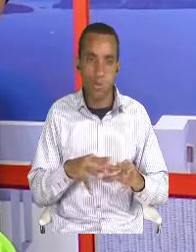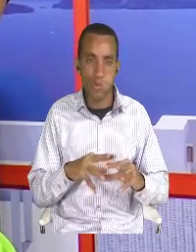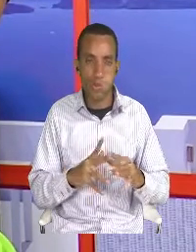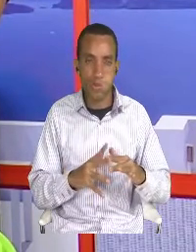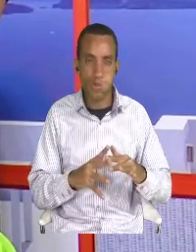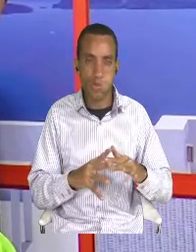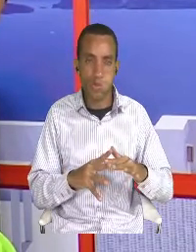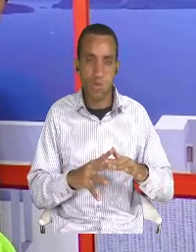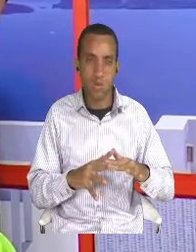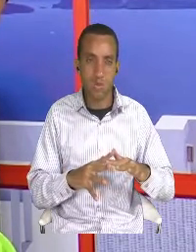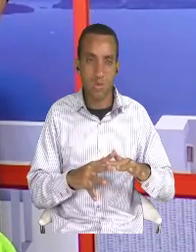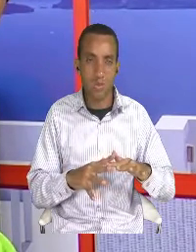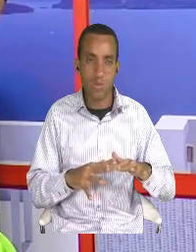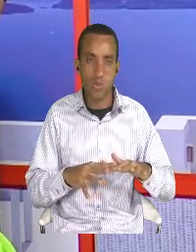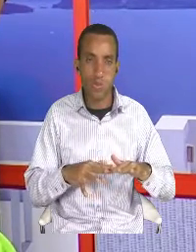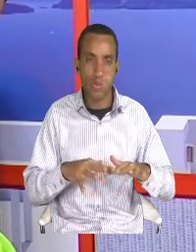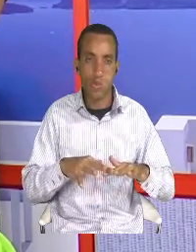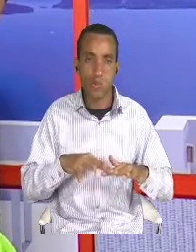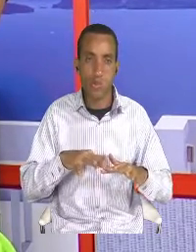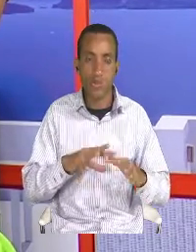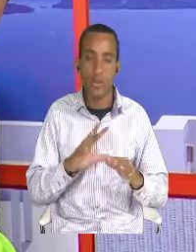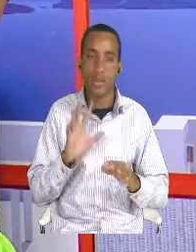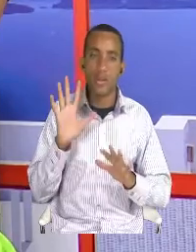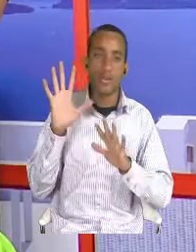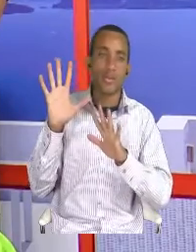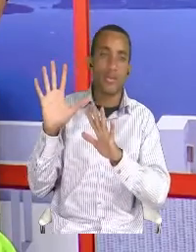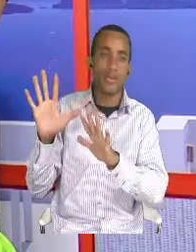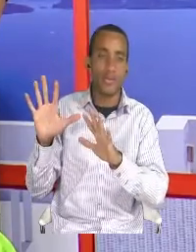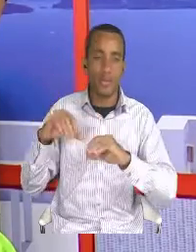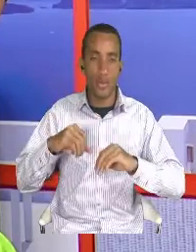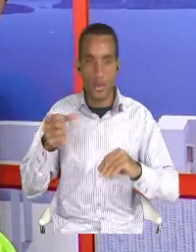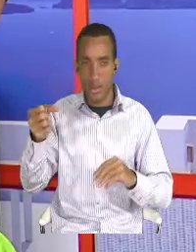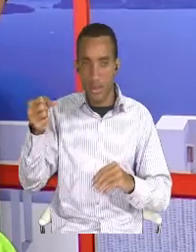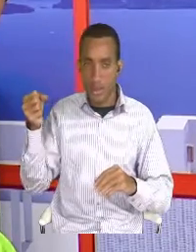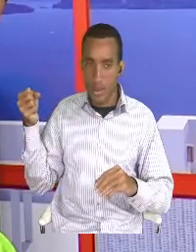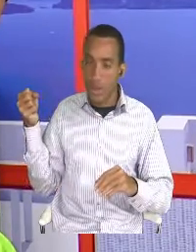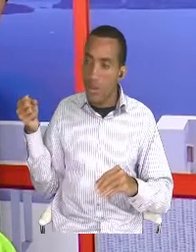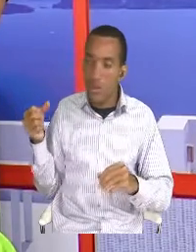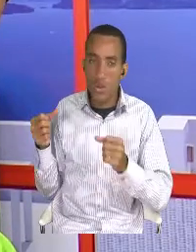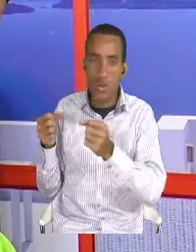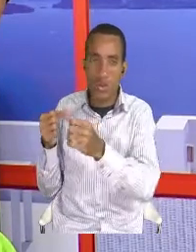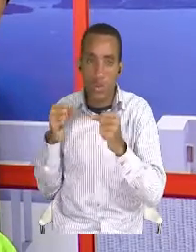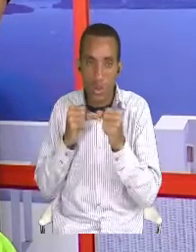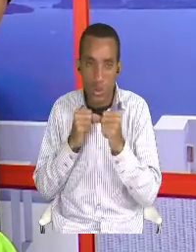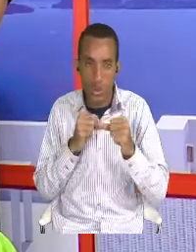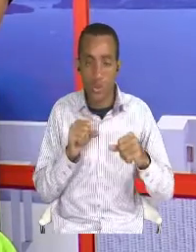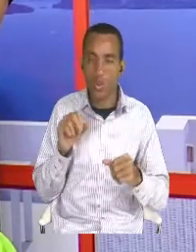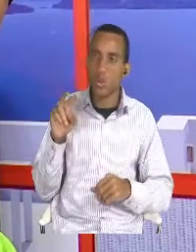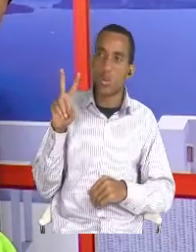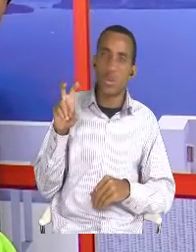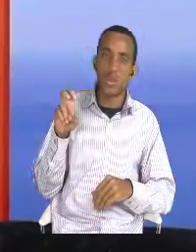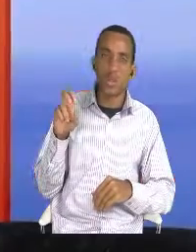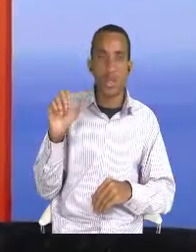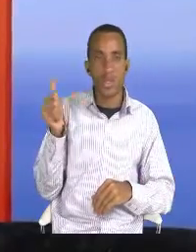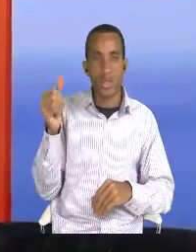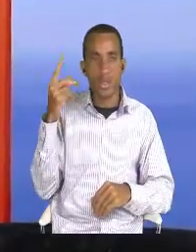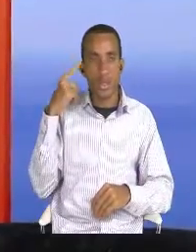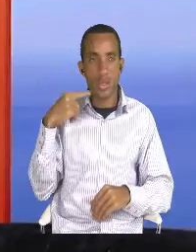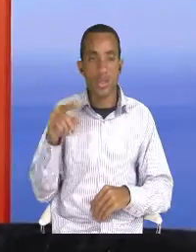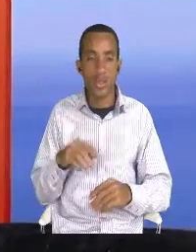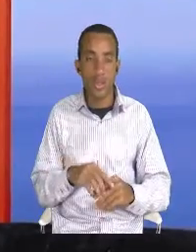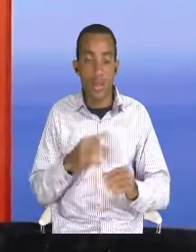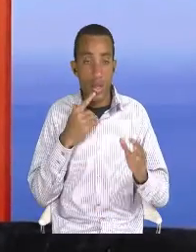Dura en nevera más o menos de 7 a 10 días. ¿Qué nos aporta? ¿Antioxidantes, dijiste? Full antioxidantes. Nos ayuda a subir la hemoglobina en sangre. ¿Eso